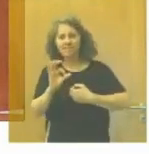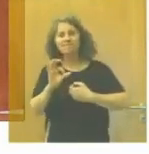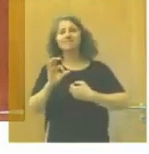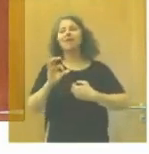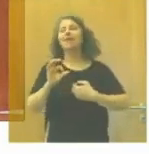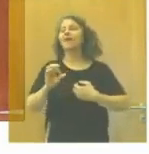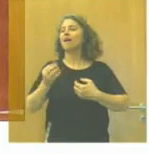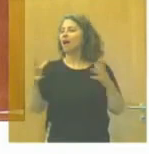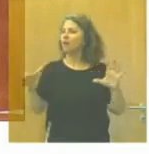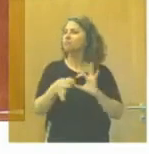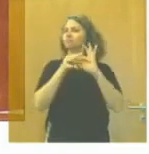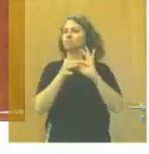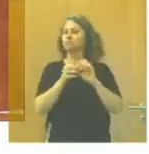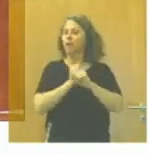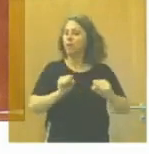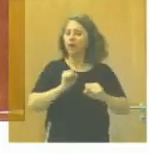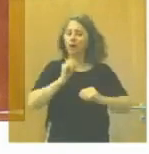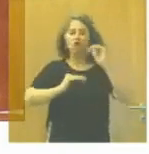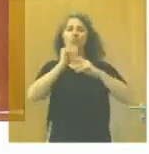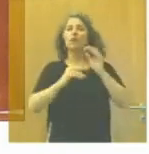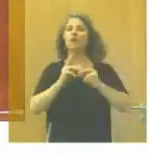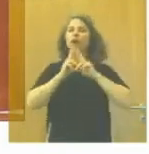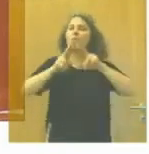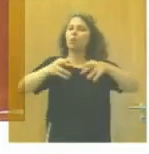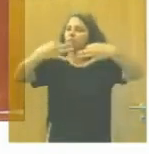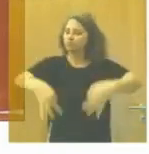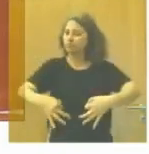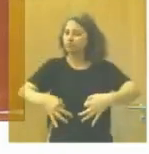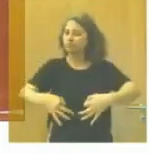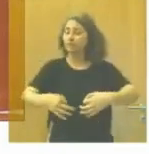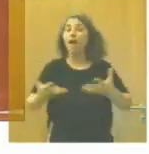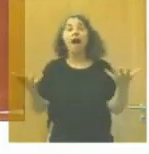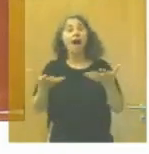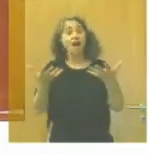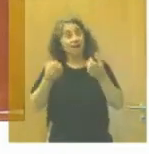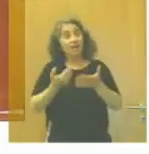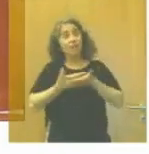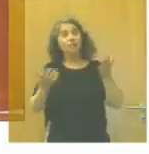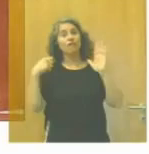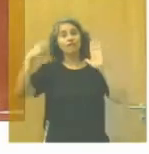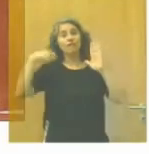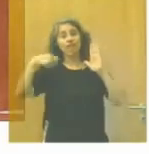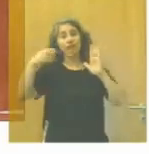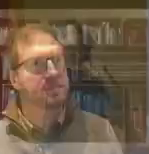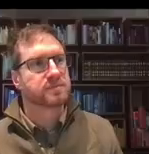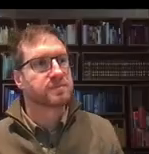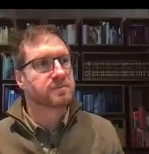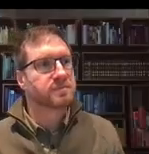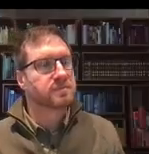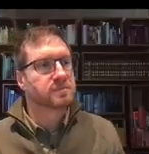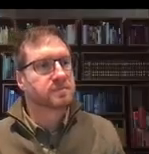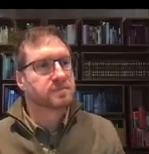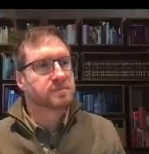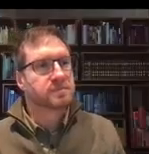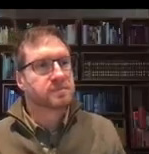para construir respuestas. Entonces, si funciona el video que aparecería detrás de mí, los dejo con Matías Irarrázaval.